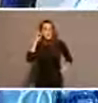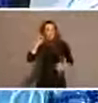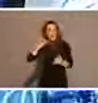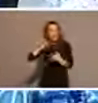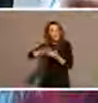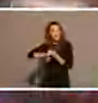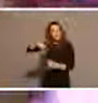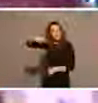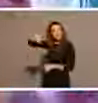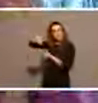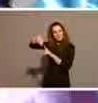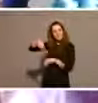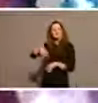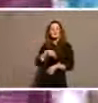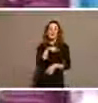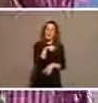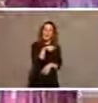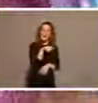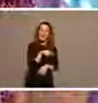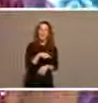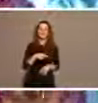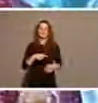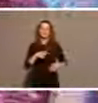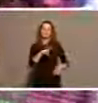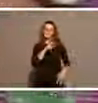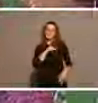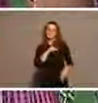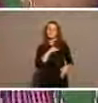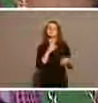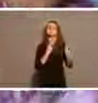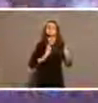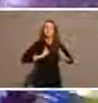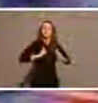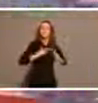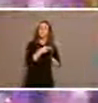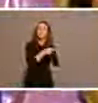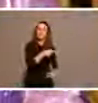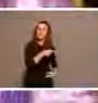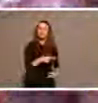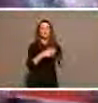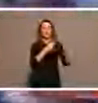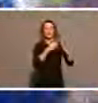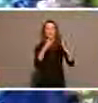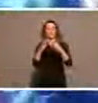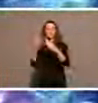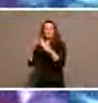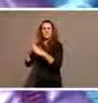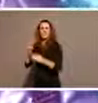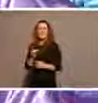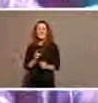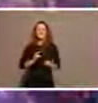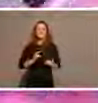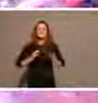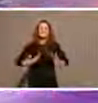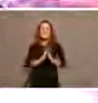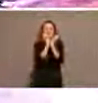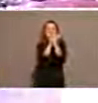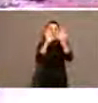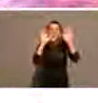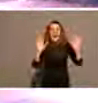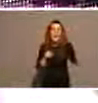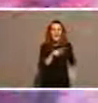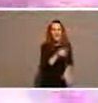presidente, de vivienda concejala. Casas hay en Santa Clara, que